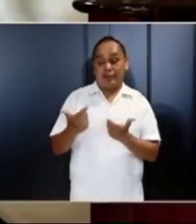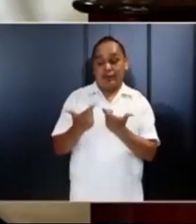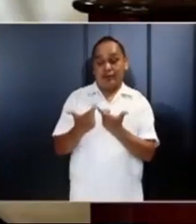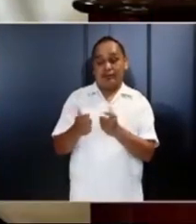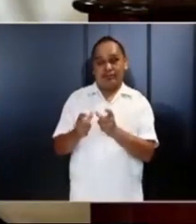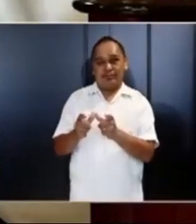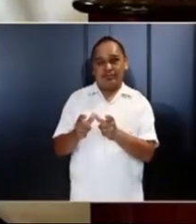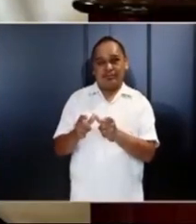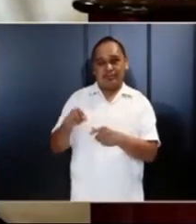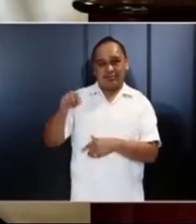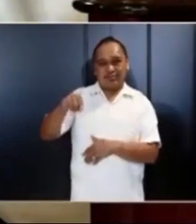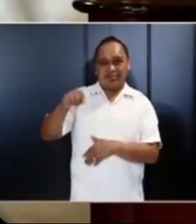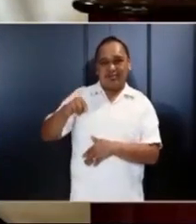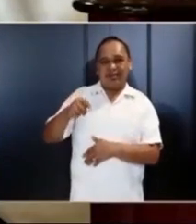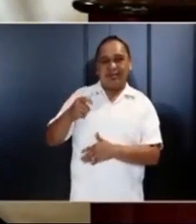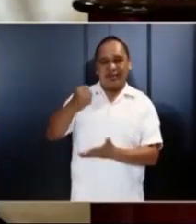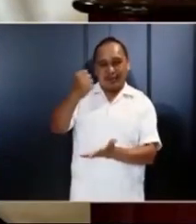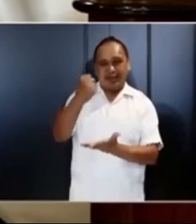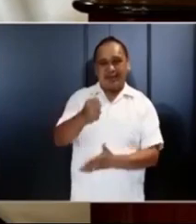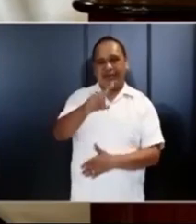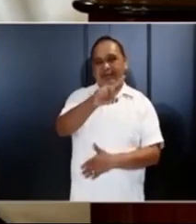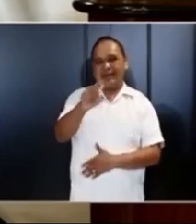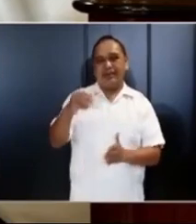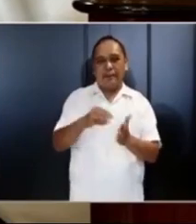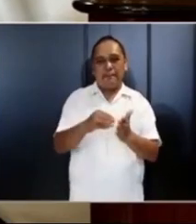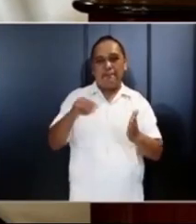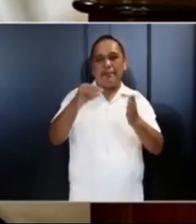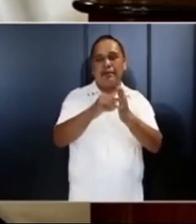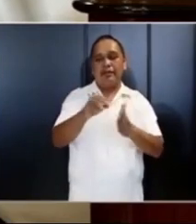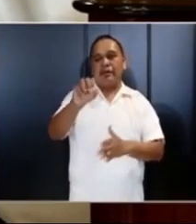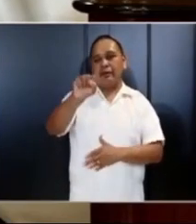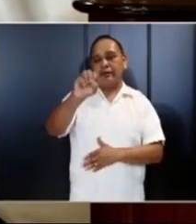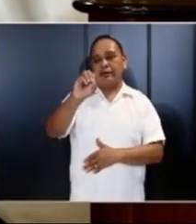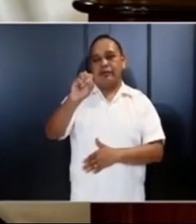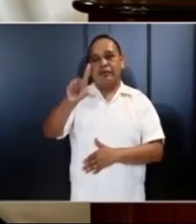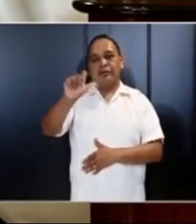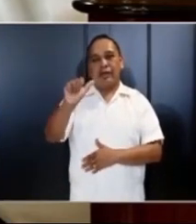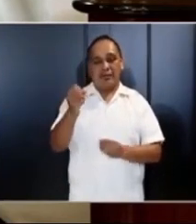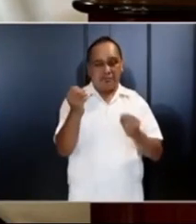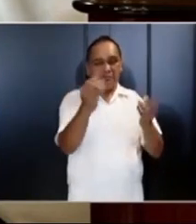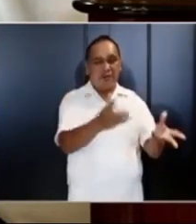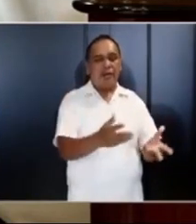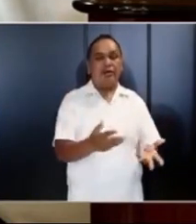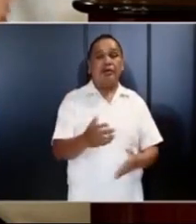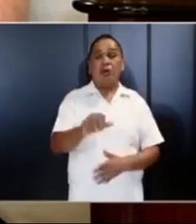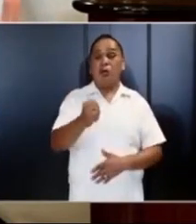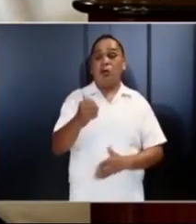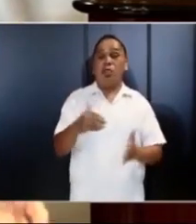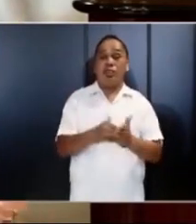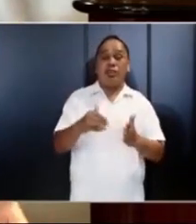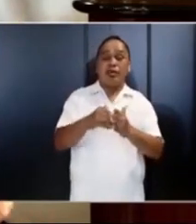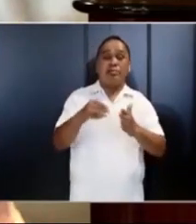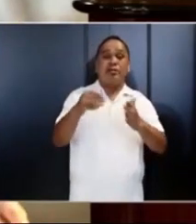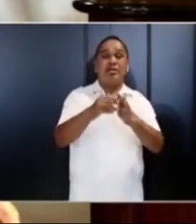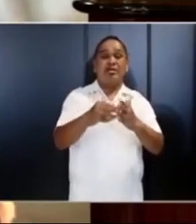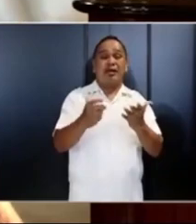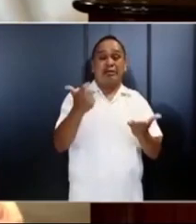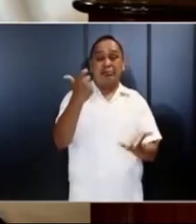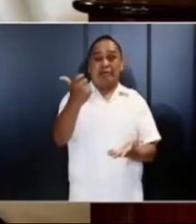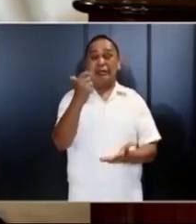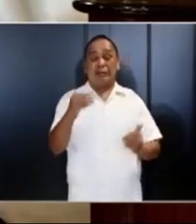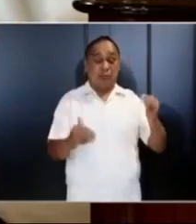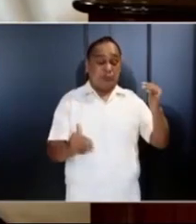tope de campaña de todo el Estado, del gobierno del Estado, era de once millones, pues imagínense qué desproporción.